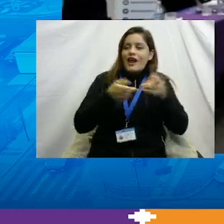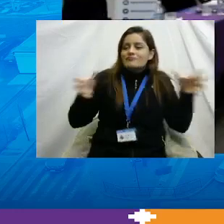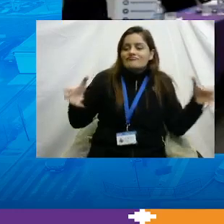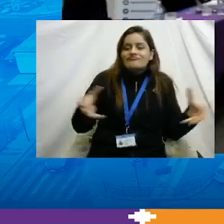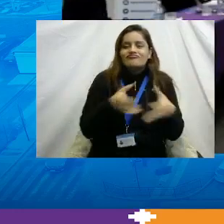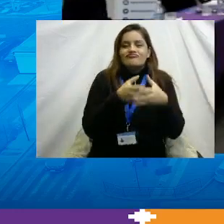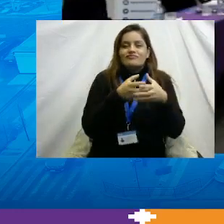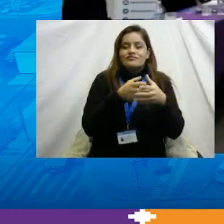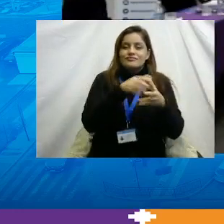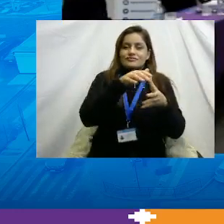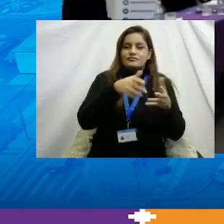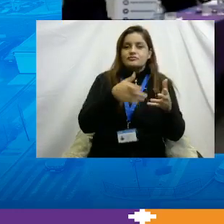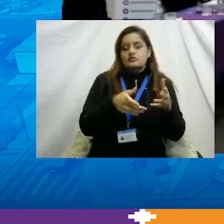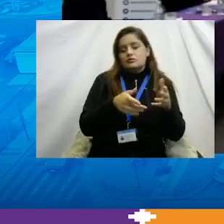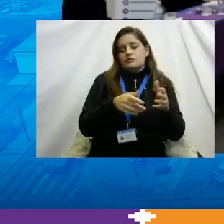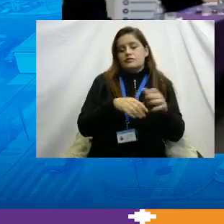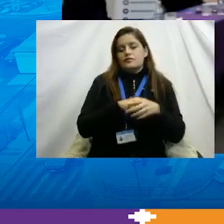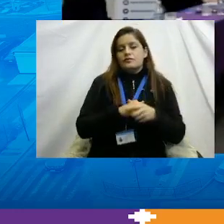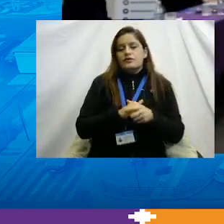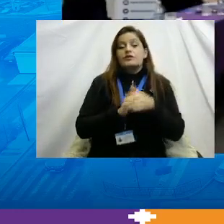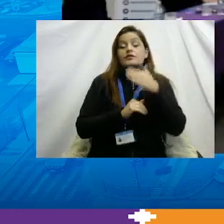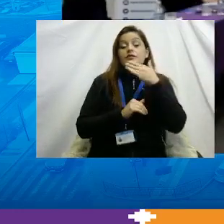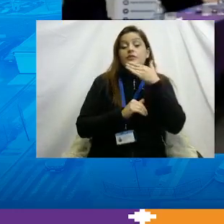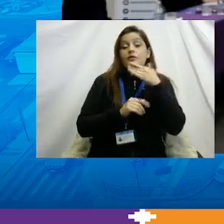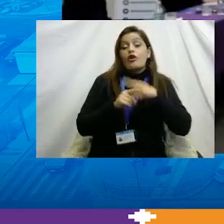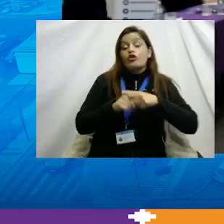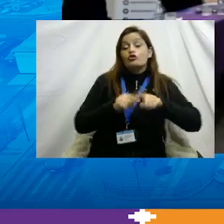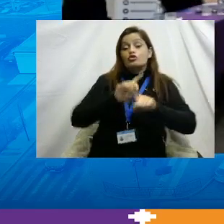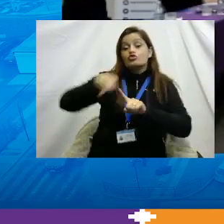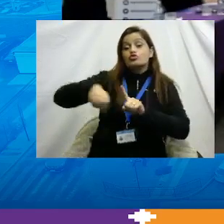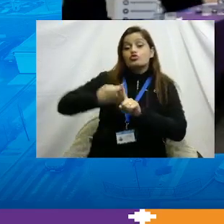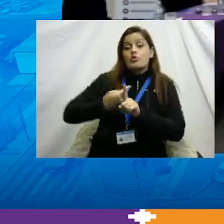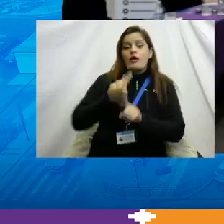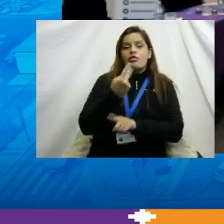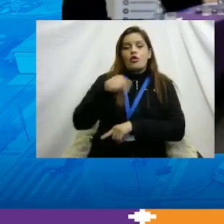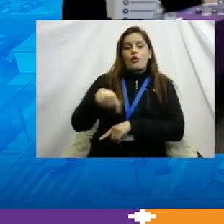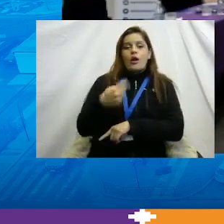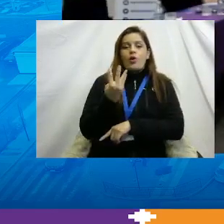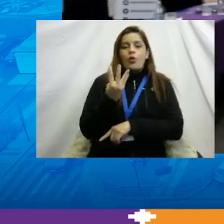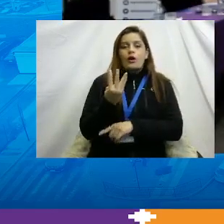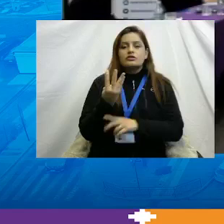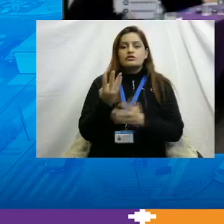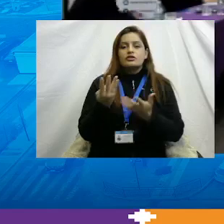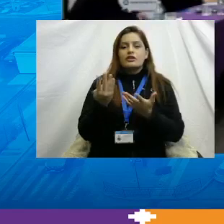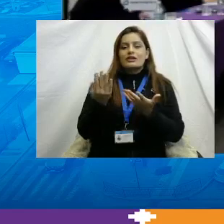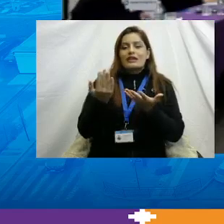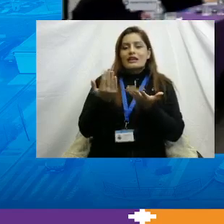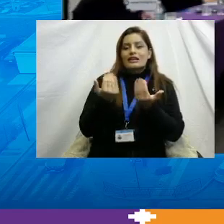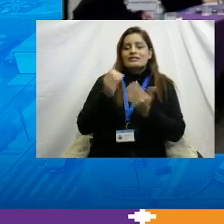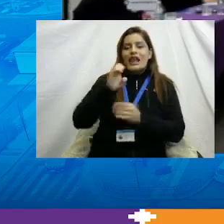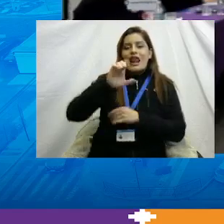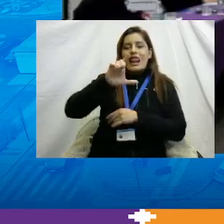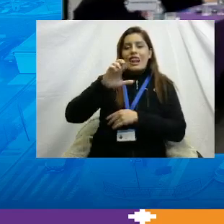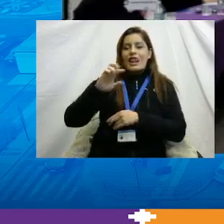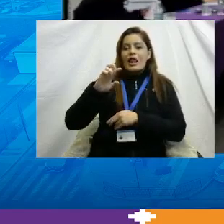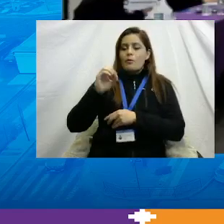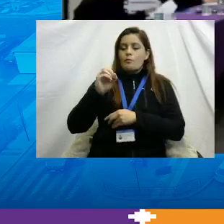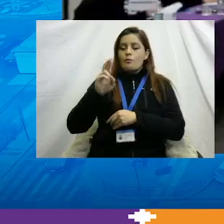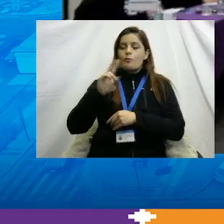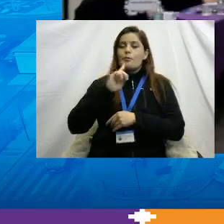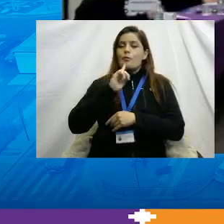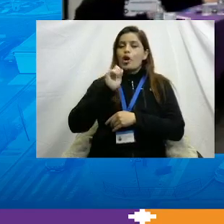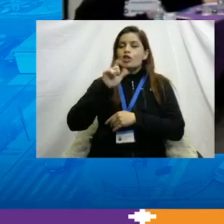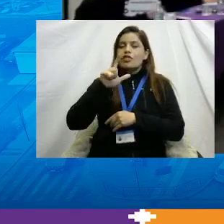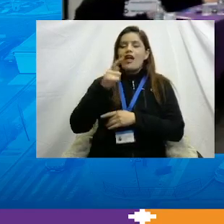comunidades. Por otra parte, también sumarme al 2.4 de la carta de la Junta de Vecinos del Portal, de ver de qué